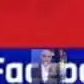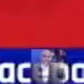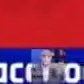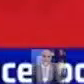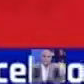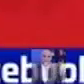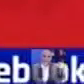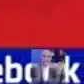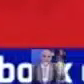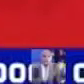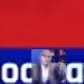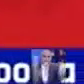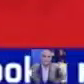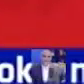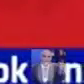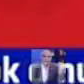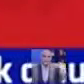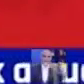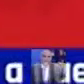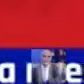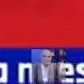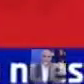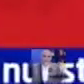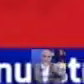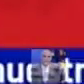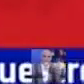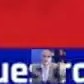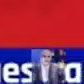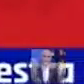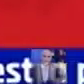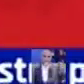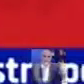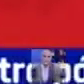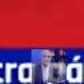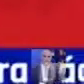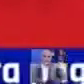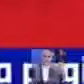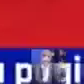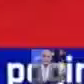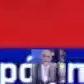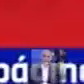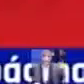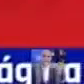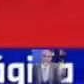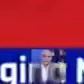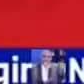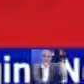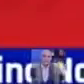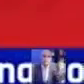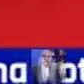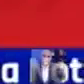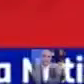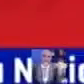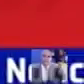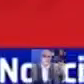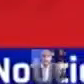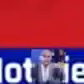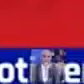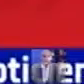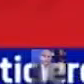Hay muchos yacimientos, particularmente pues en el estado de Sonora, de ahí la importancia de la